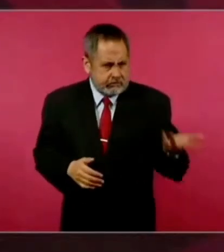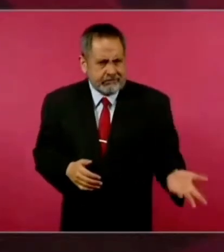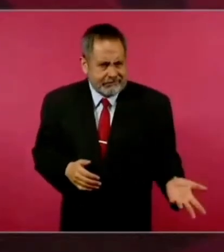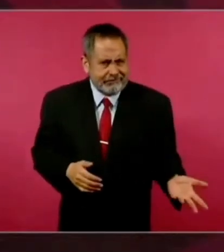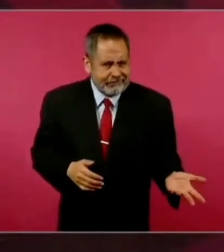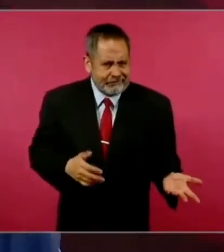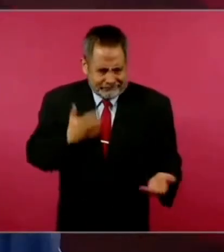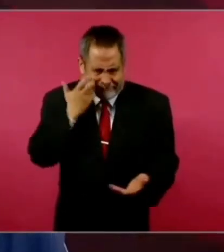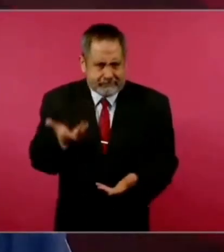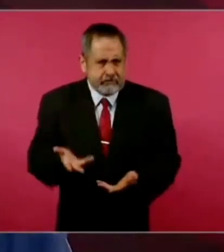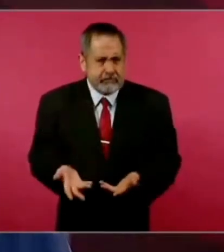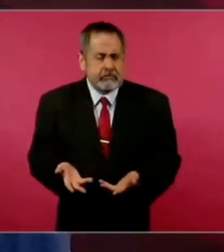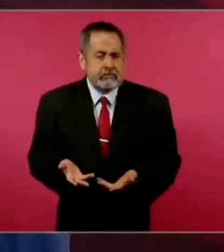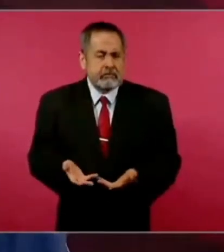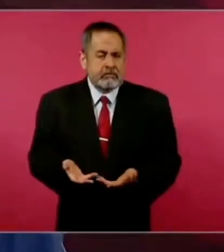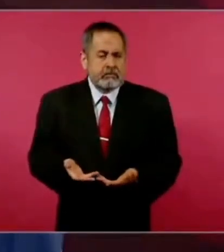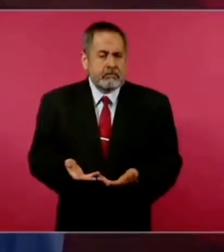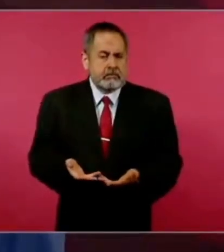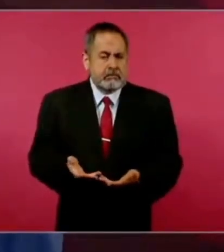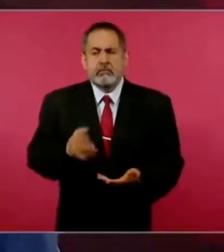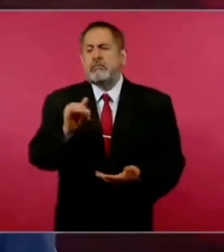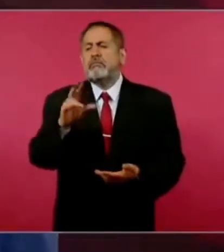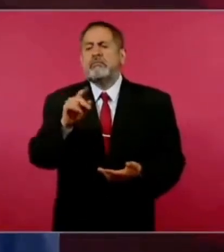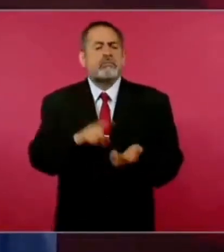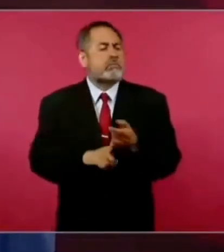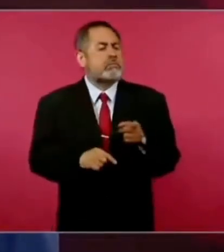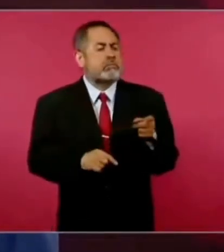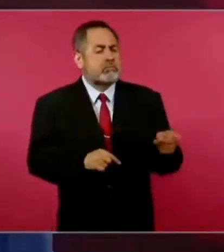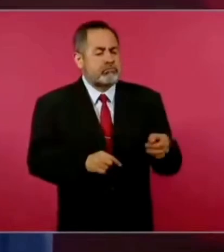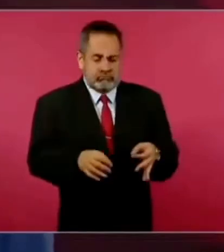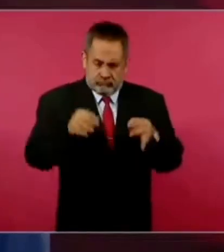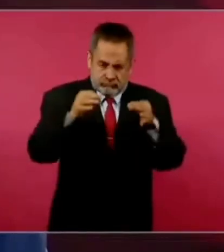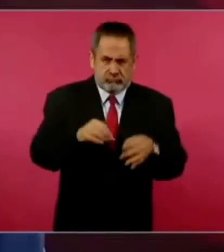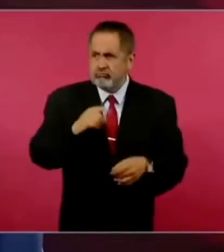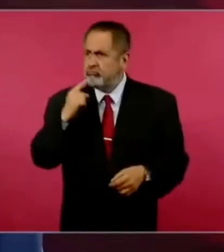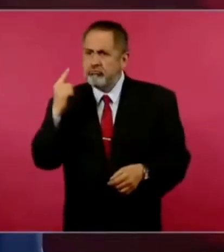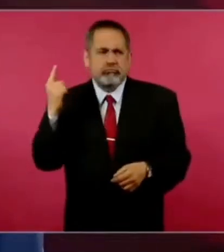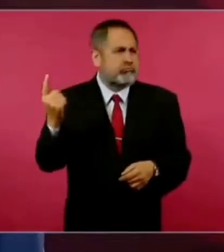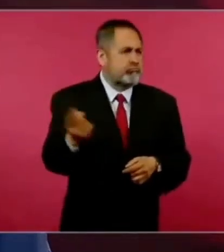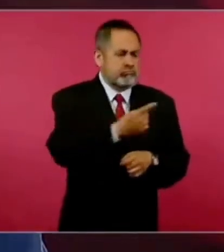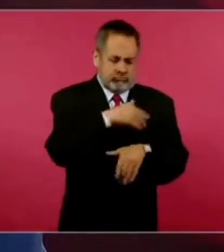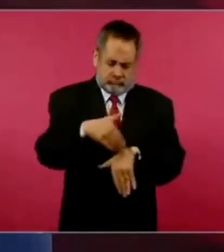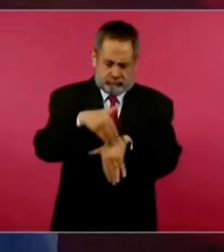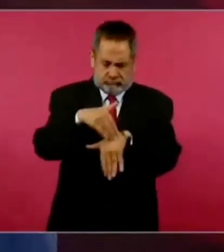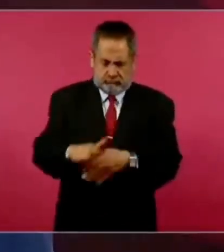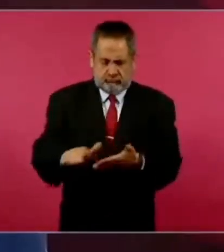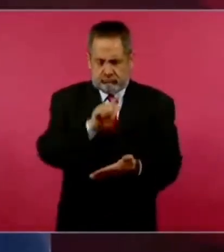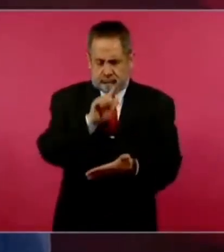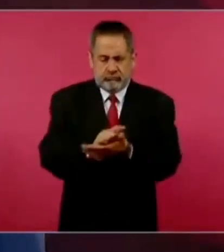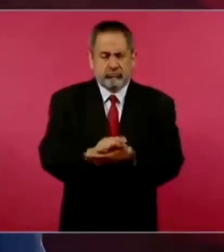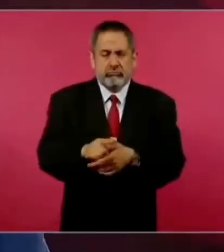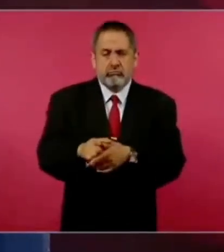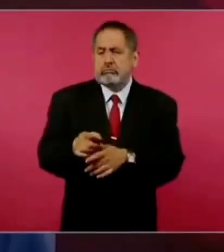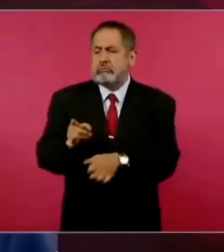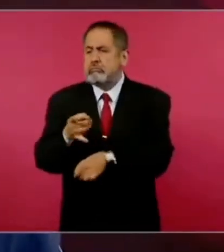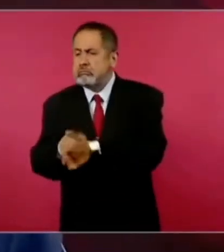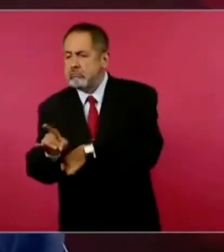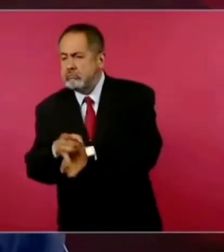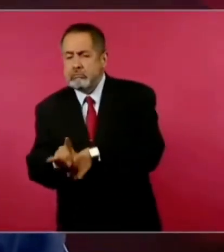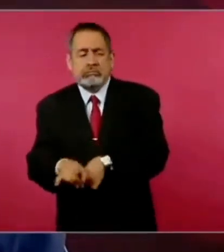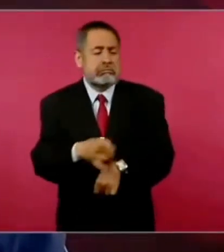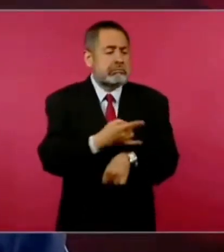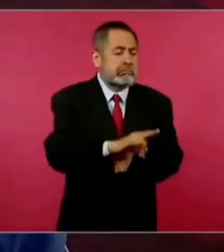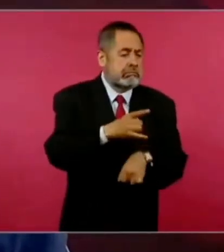que se establezca un auténtico Estado de Derecho y no un estado de chueco.